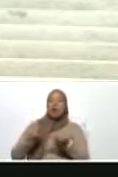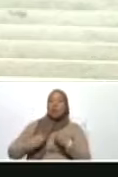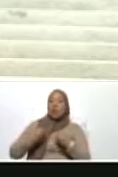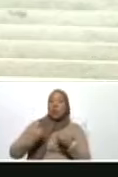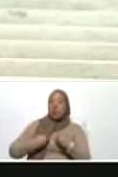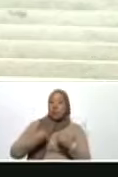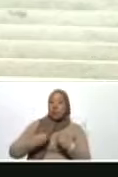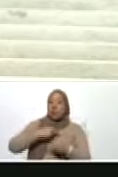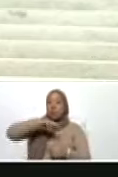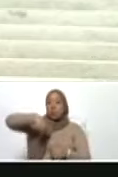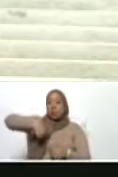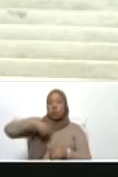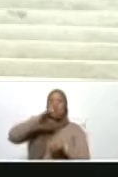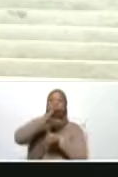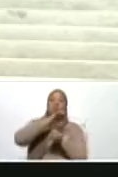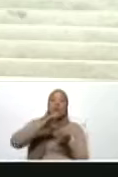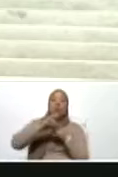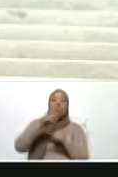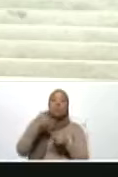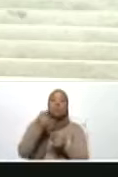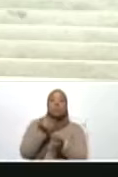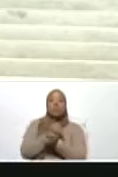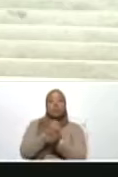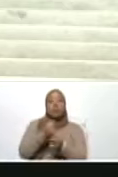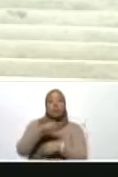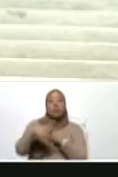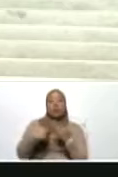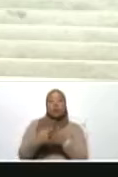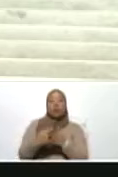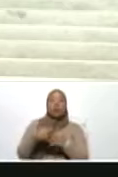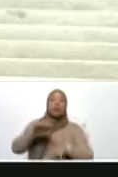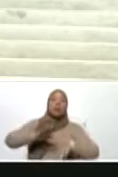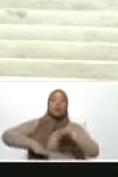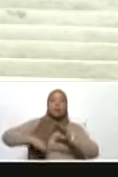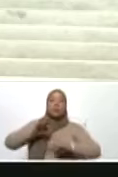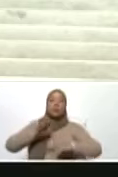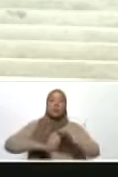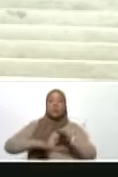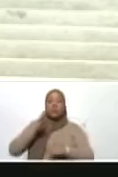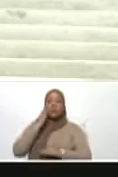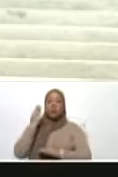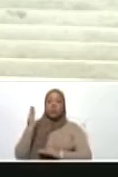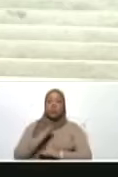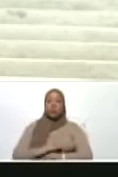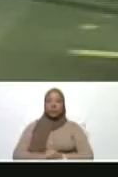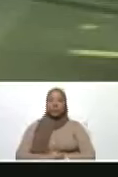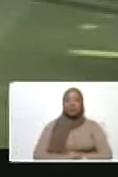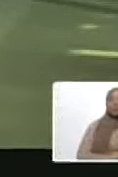nuestra cultura popular, que suenen los tambores.